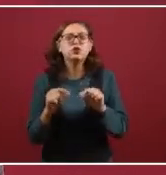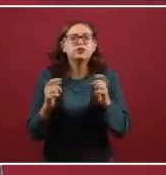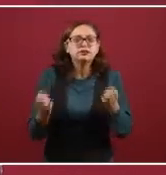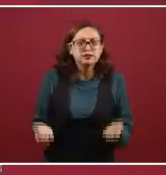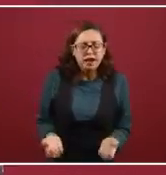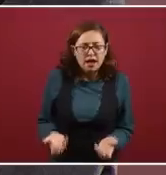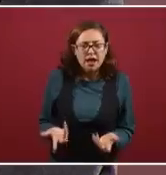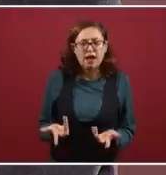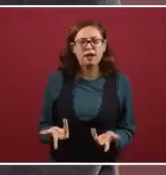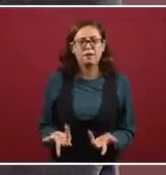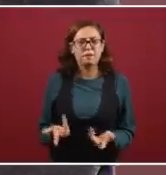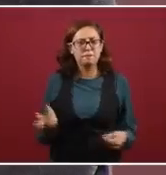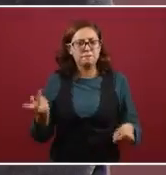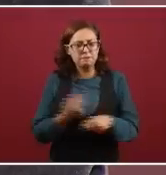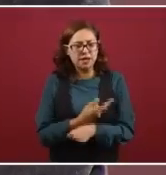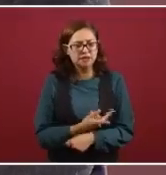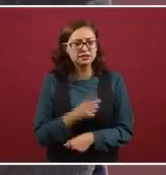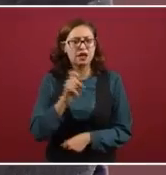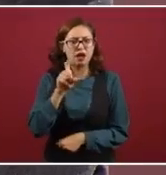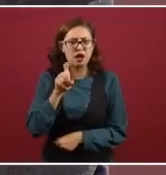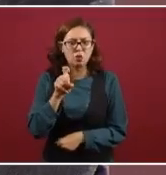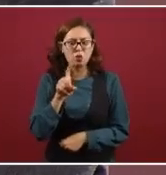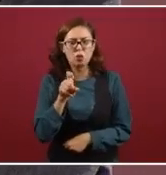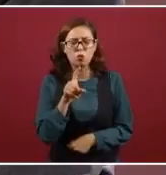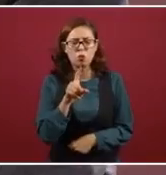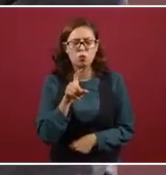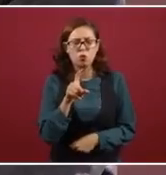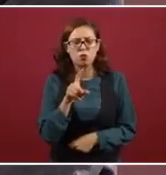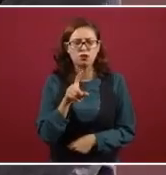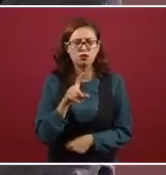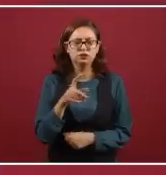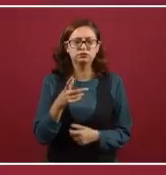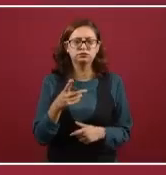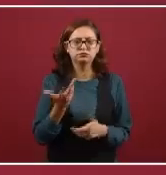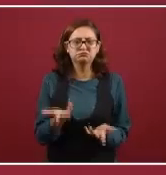¿Cómo está el agua del río Sonora? ¿Qué